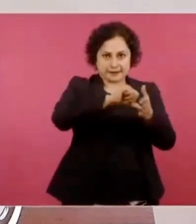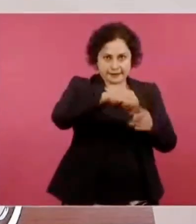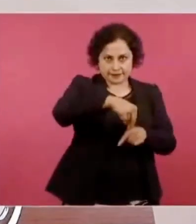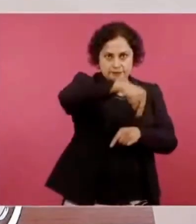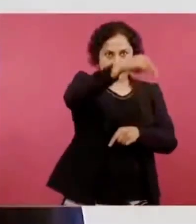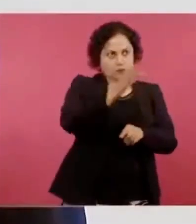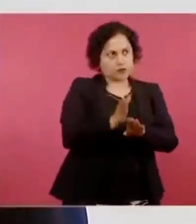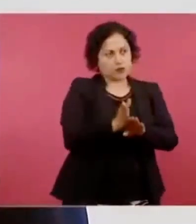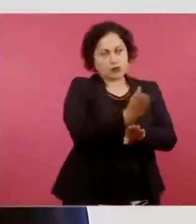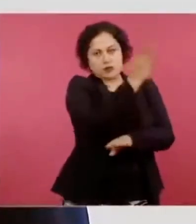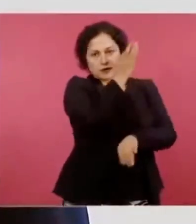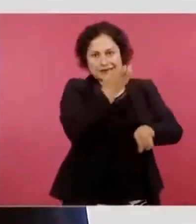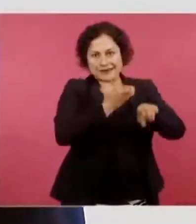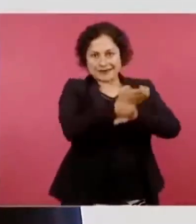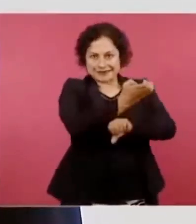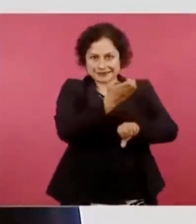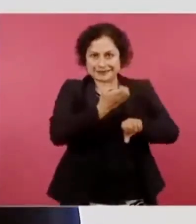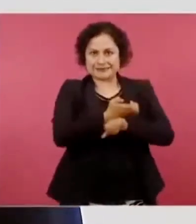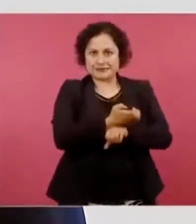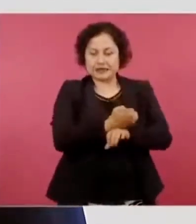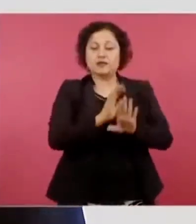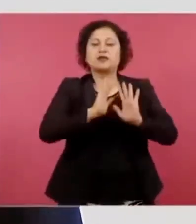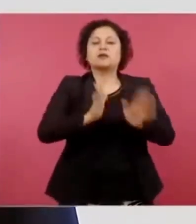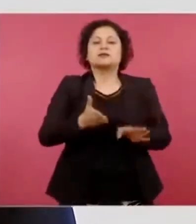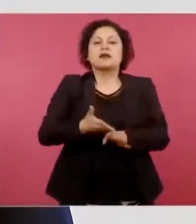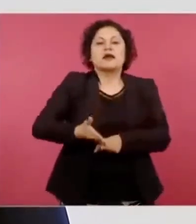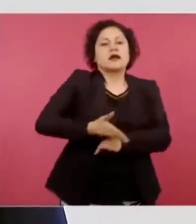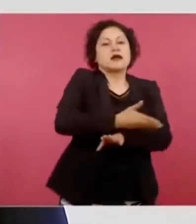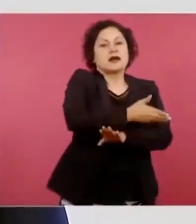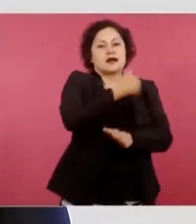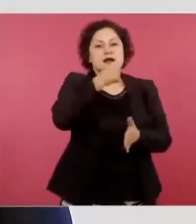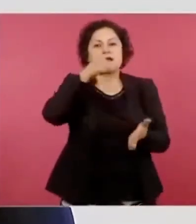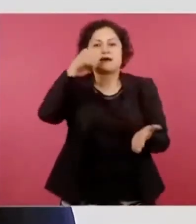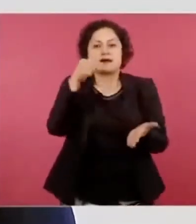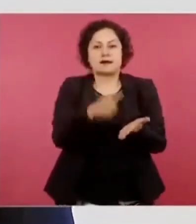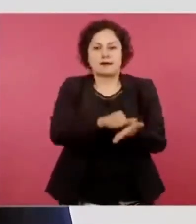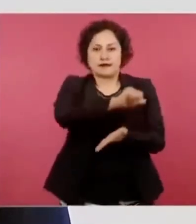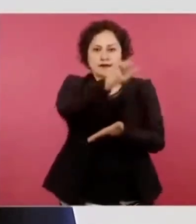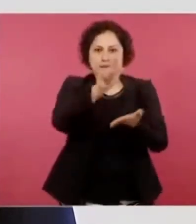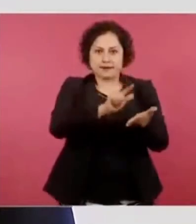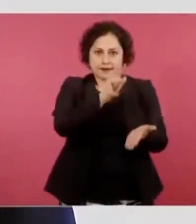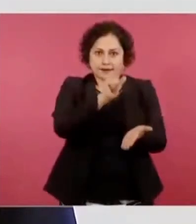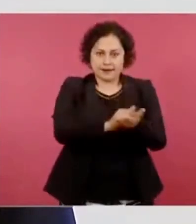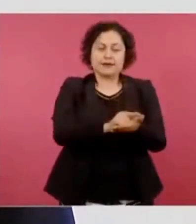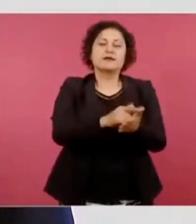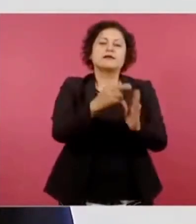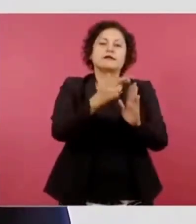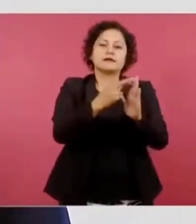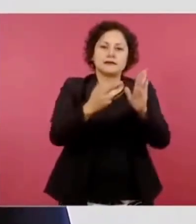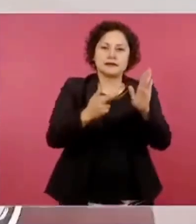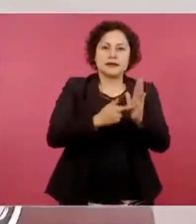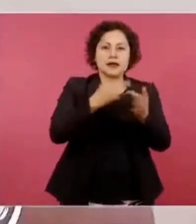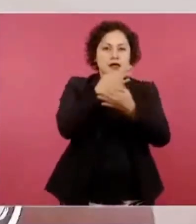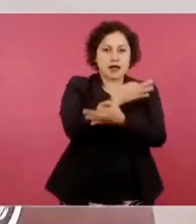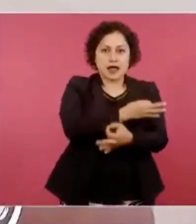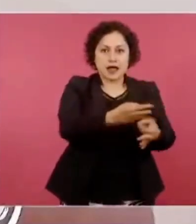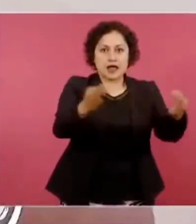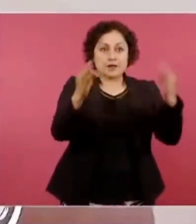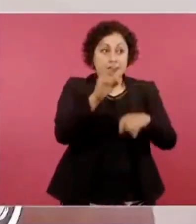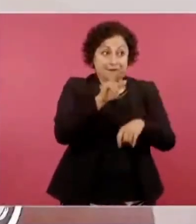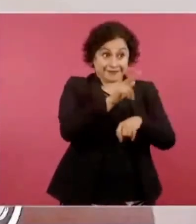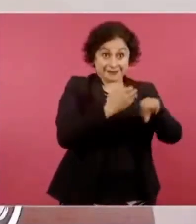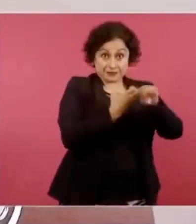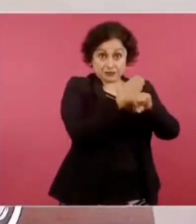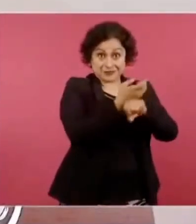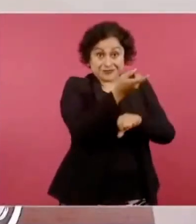18 estados, emitió ya una jurisprudencia que ordena a todos los jueces de estos 18 estados